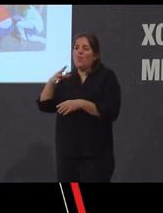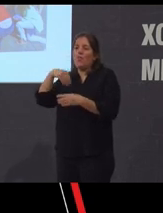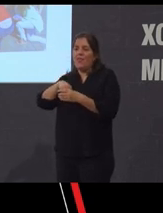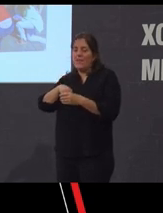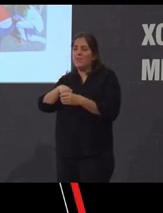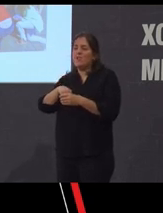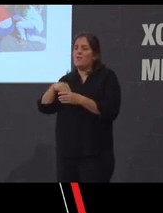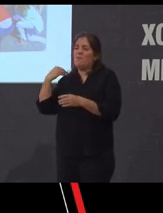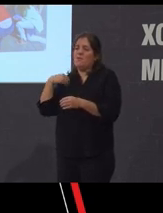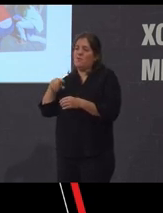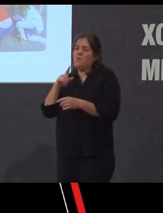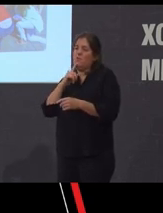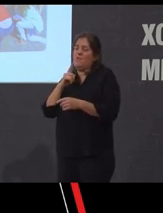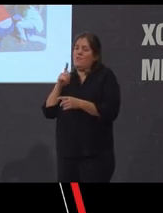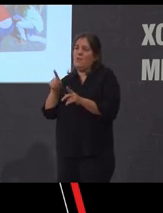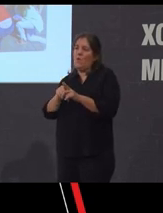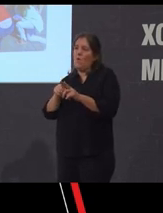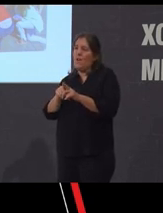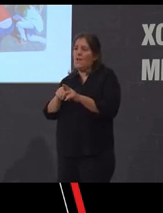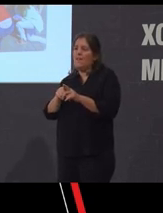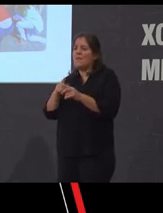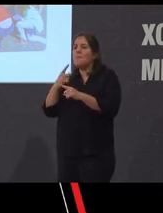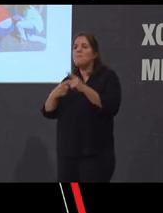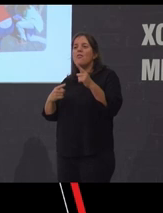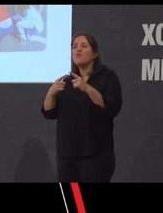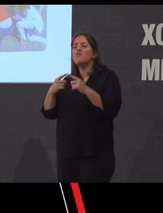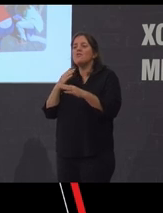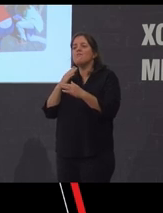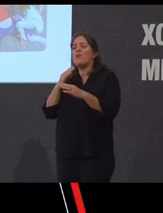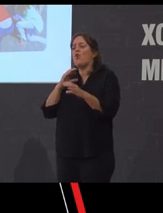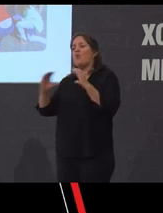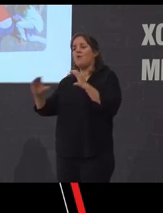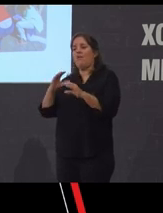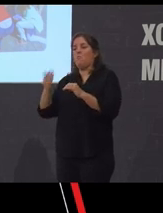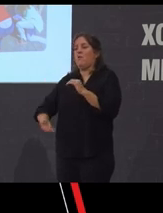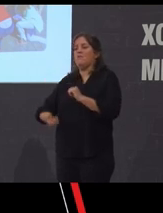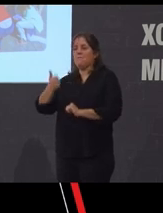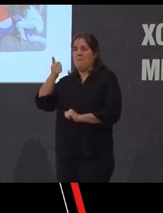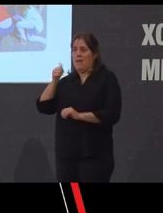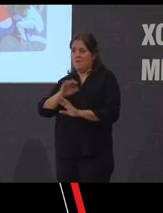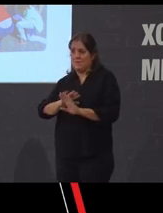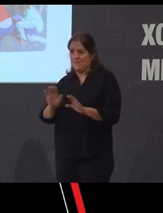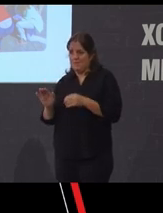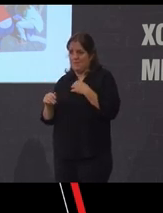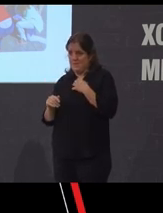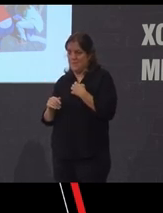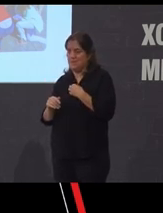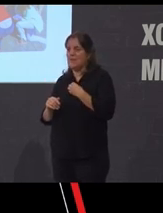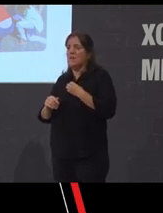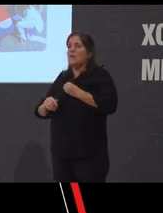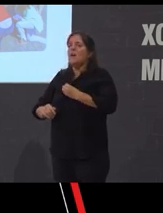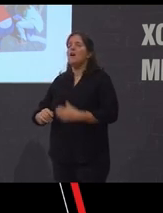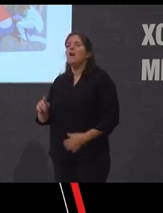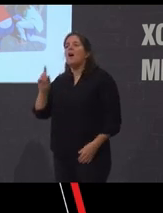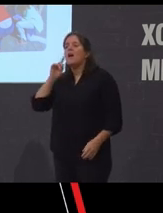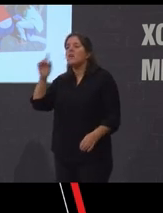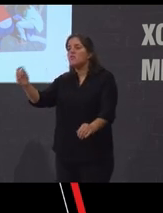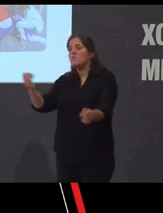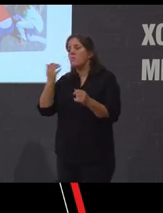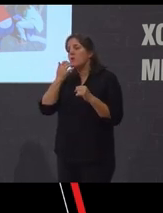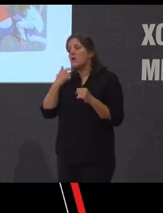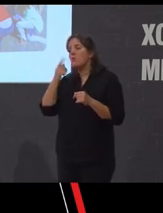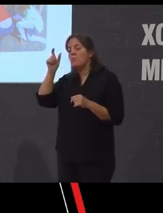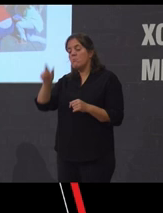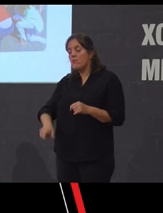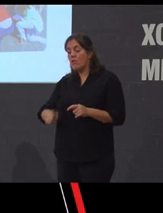do establishment, nos medios de comunicación máis importantes, non? Cando un periodista pois